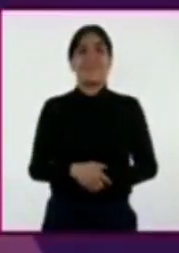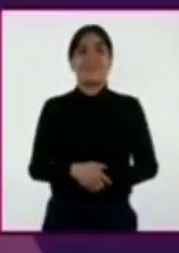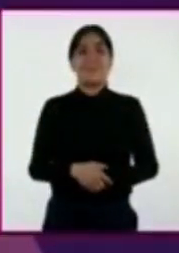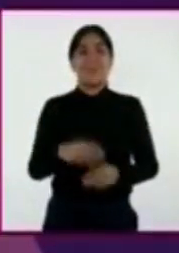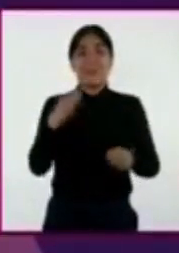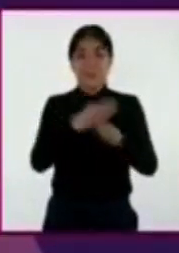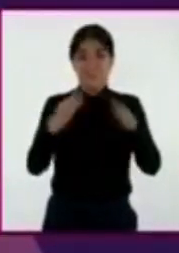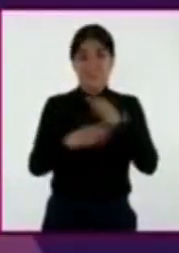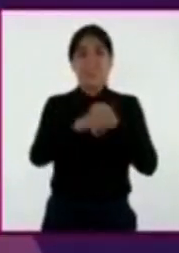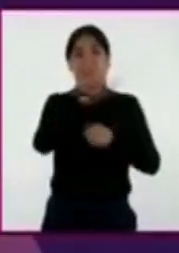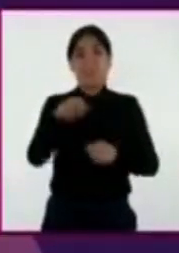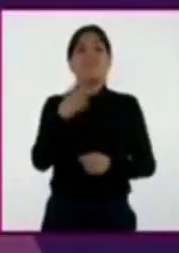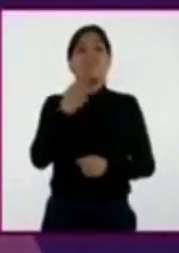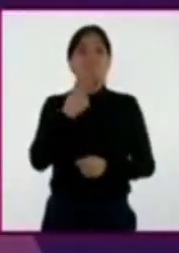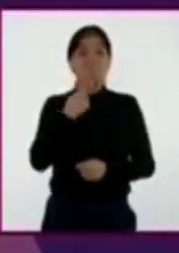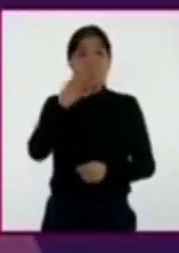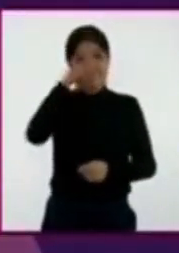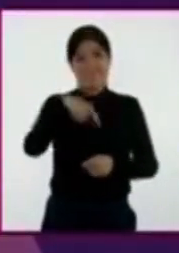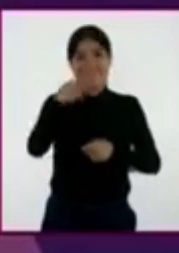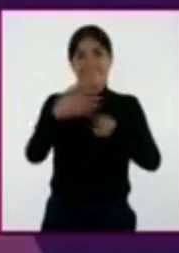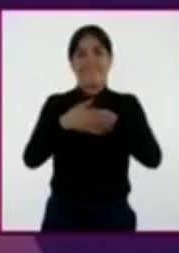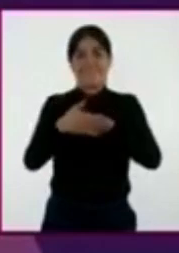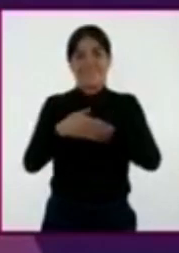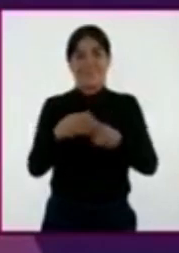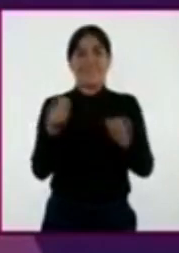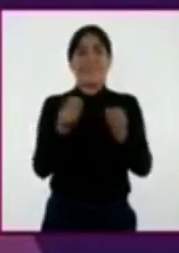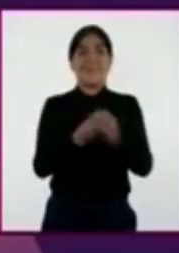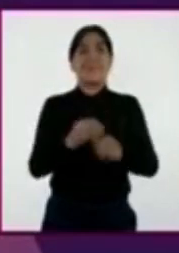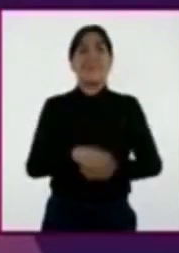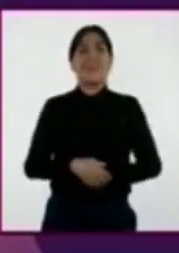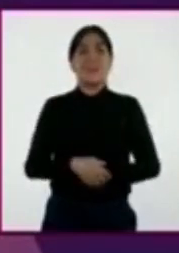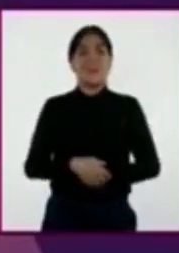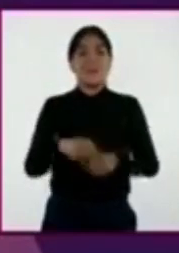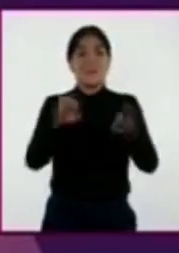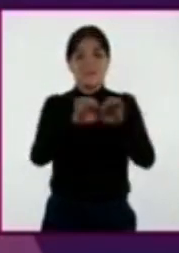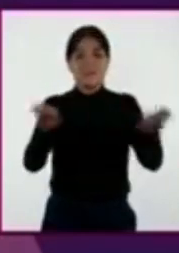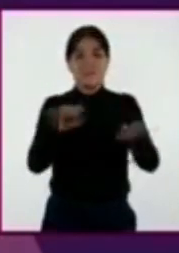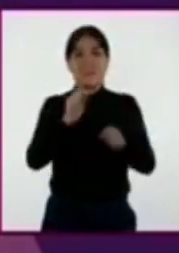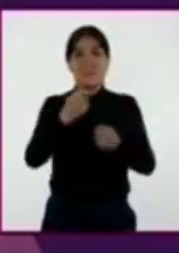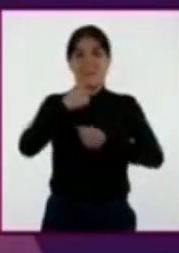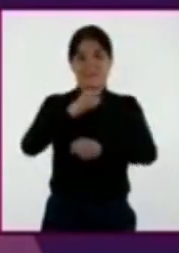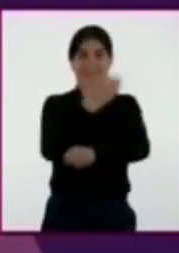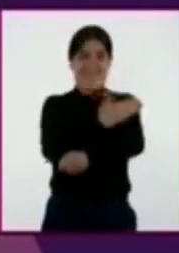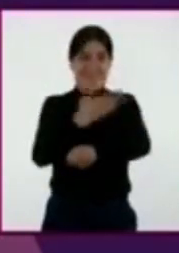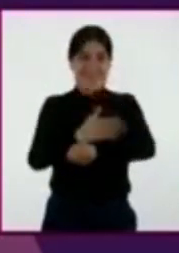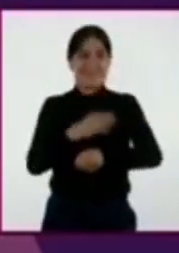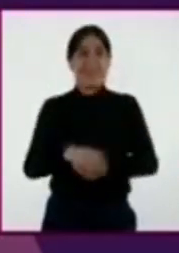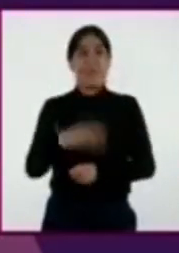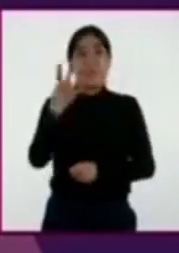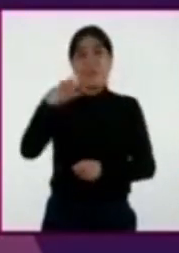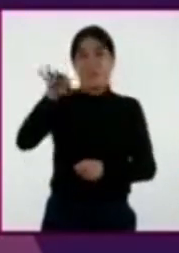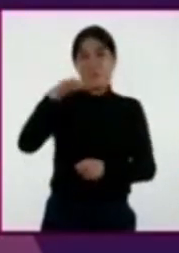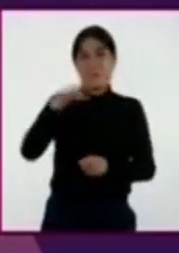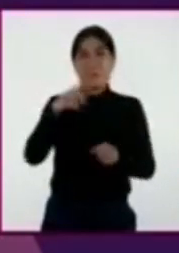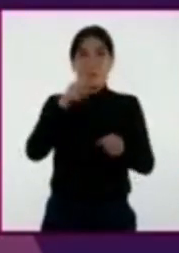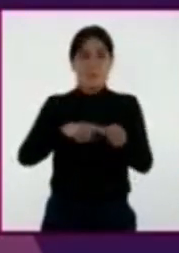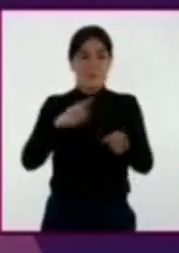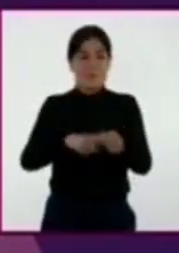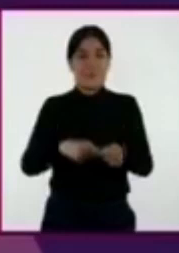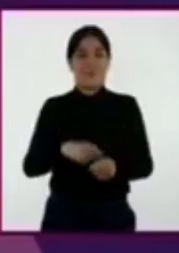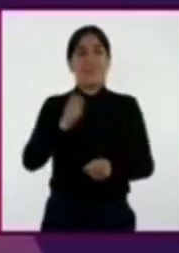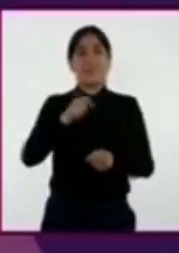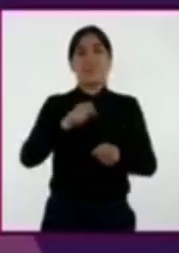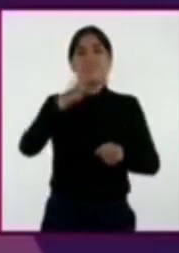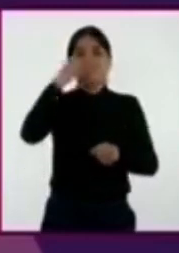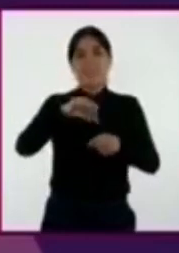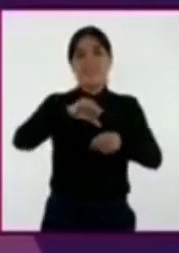Los materiales que utilizaremos para la siguiente sesión serán 2 palos de escoba, 4 hojas de colores y cinta